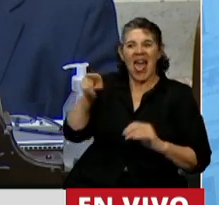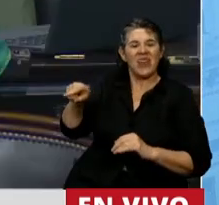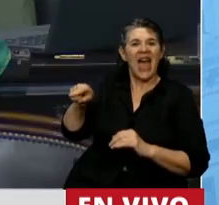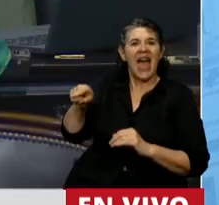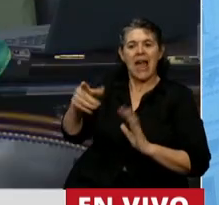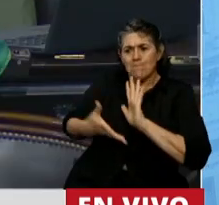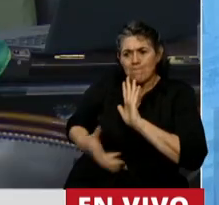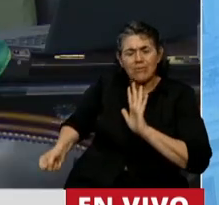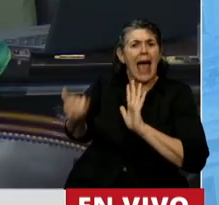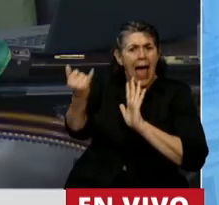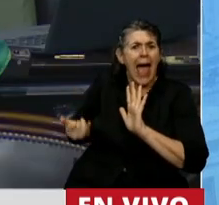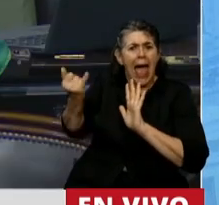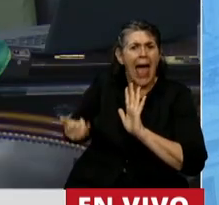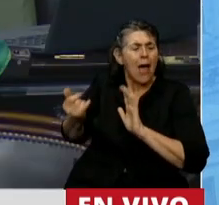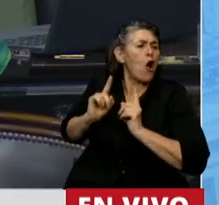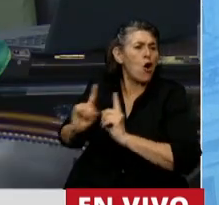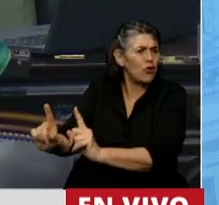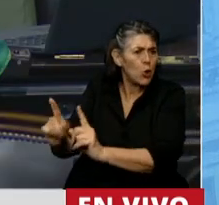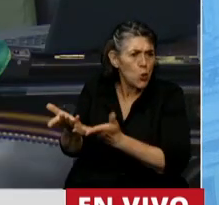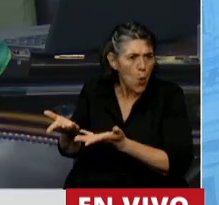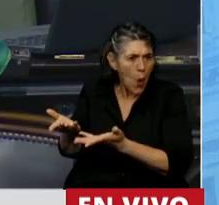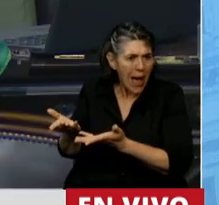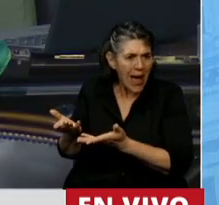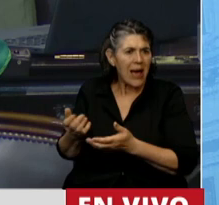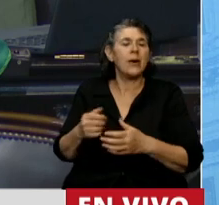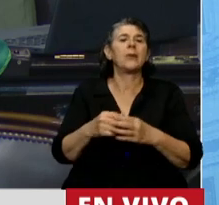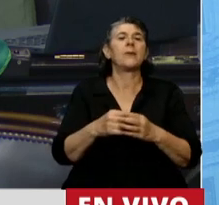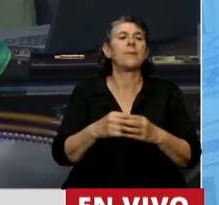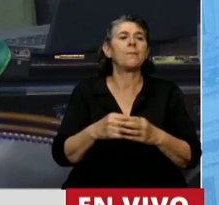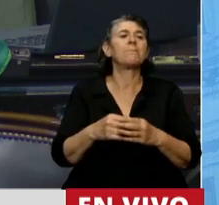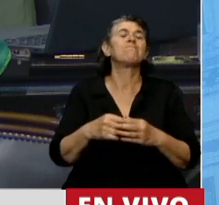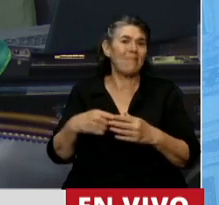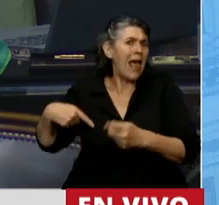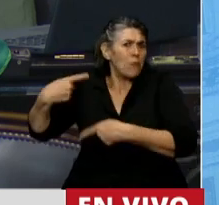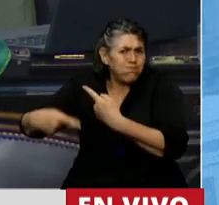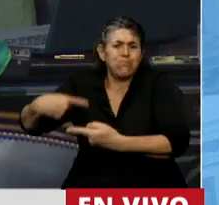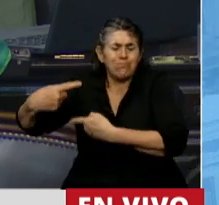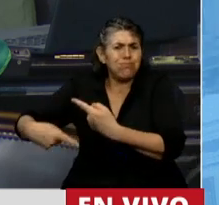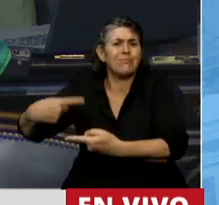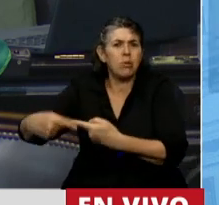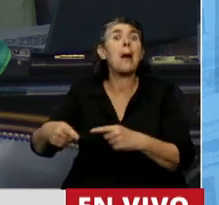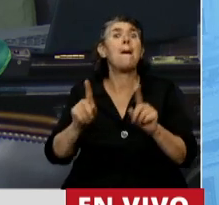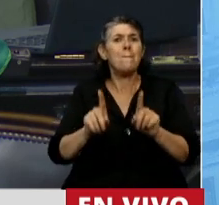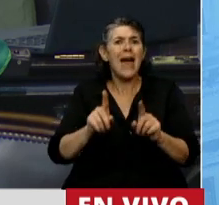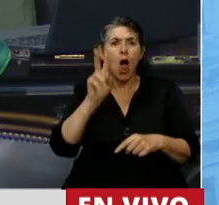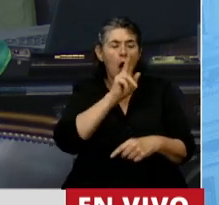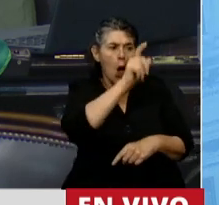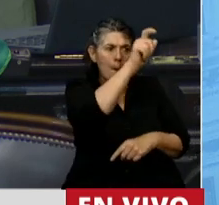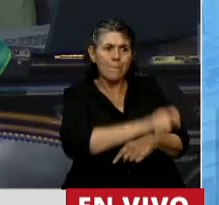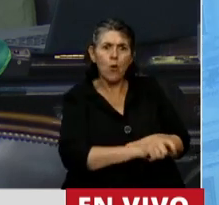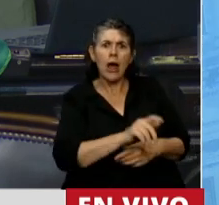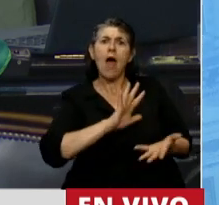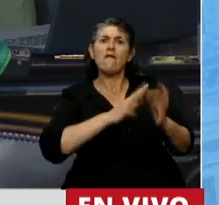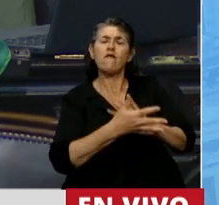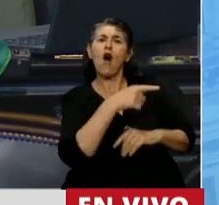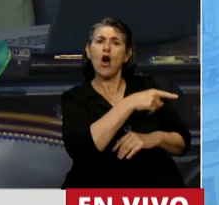interés de resocialización. Pero mantener la norma penal sí marca un fuerte estigma a estas mujeres y la amenaza de